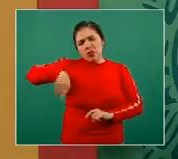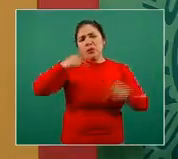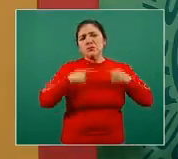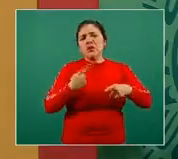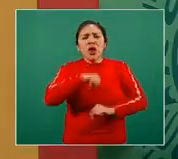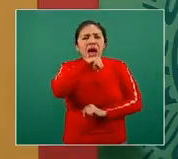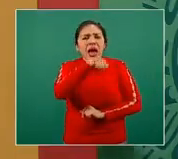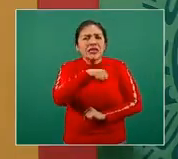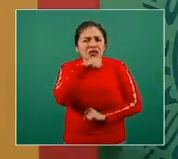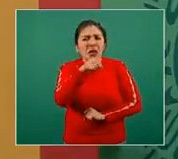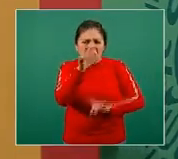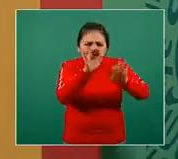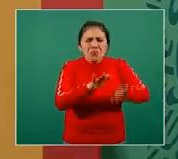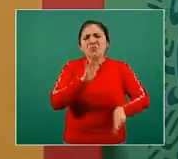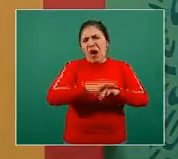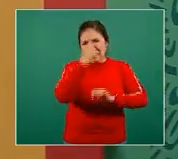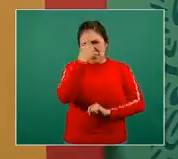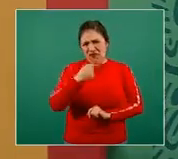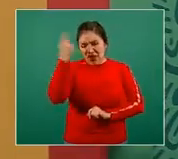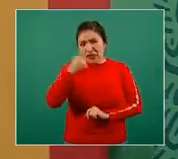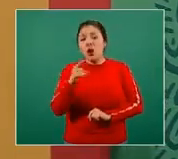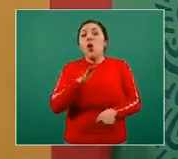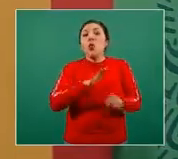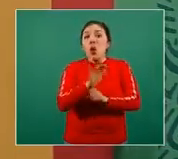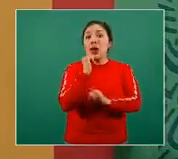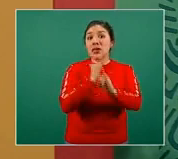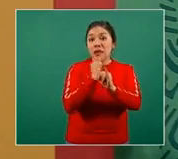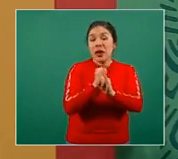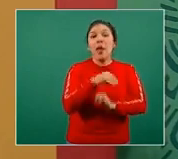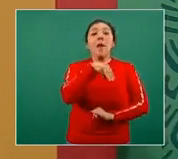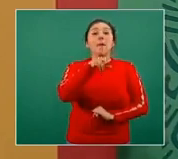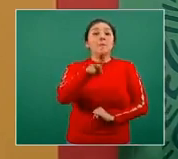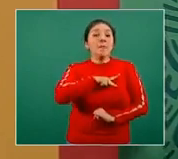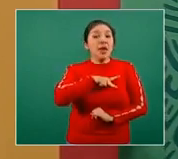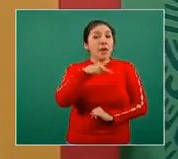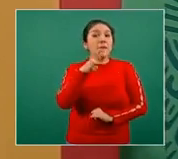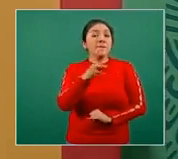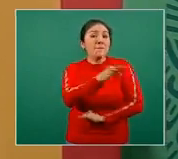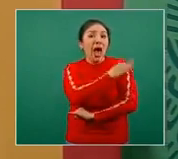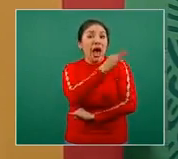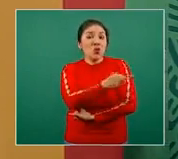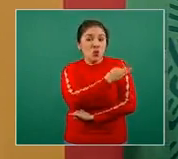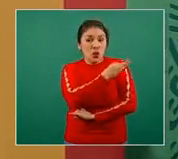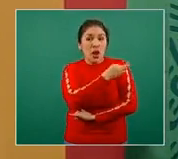es considerablemente fácil. La dirección electrónica, mi vacuna, todo junto,